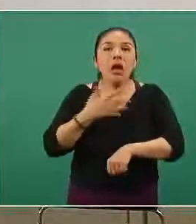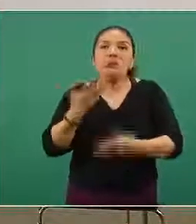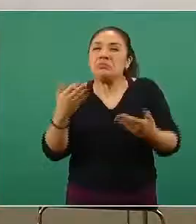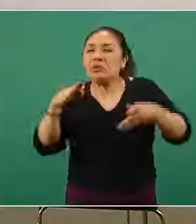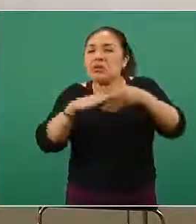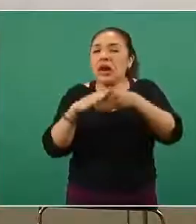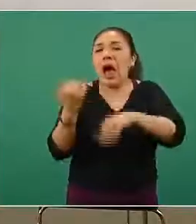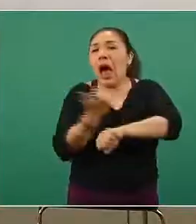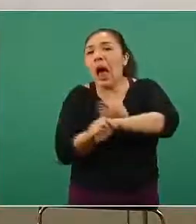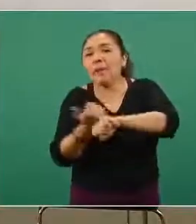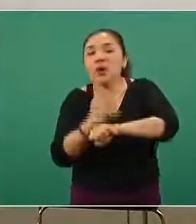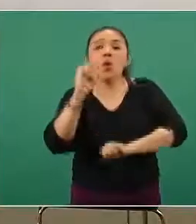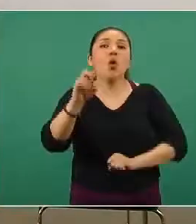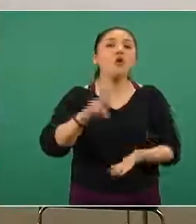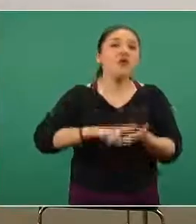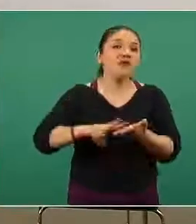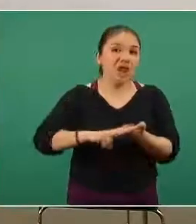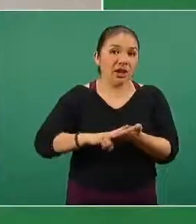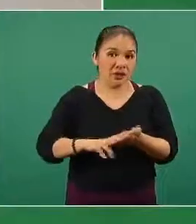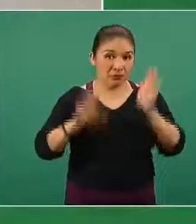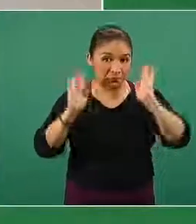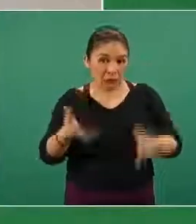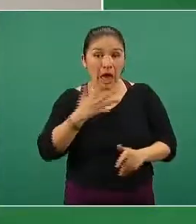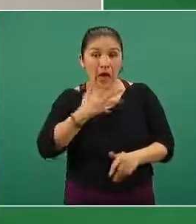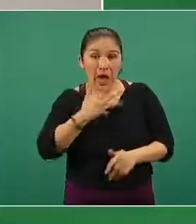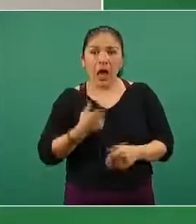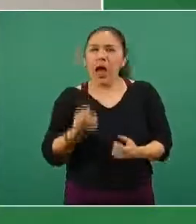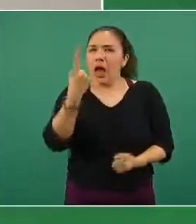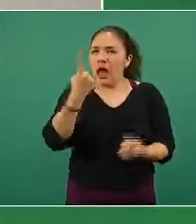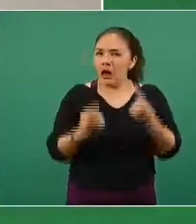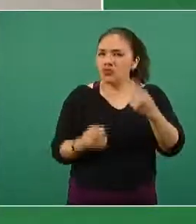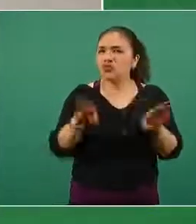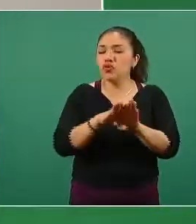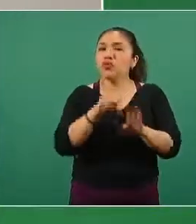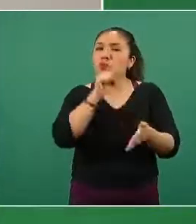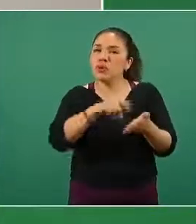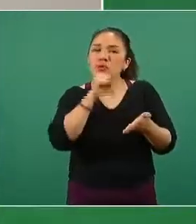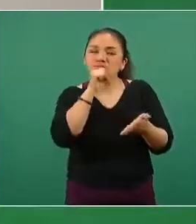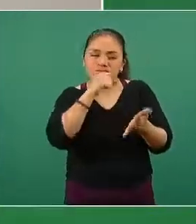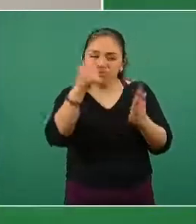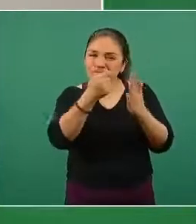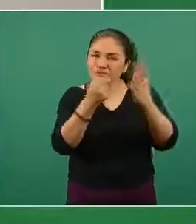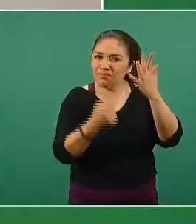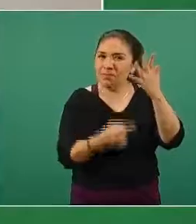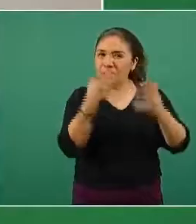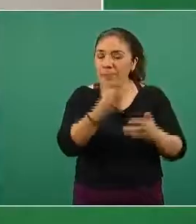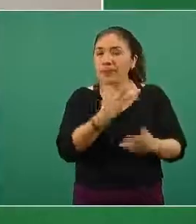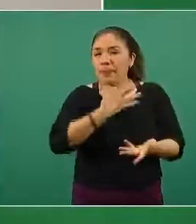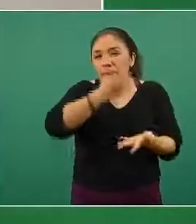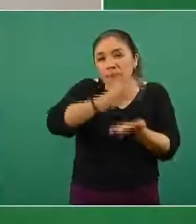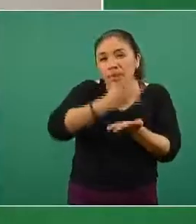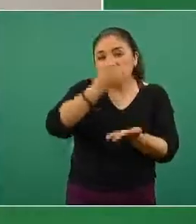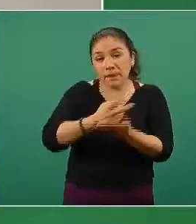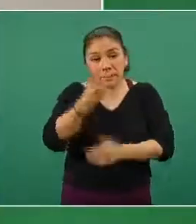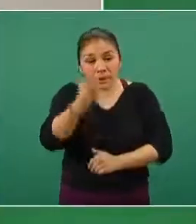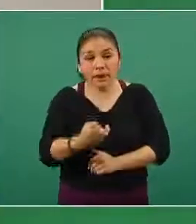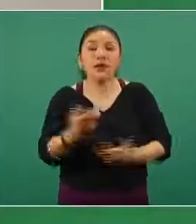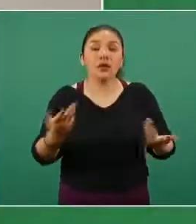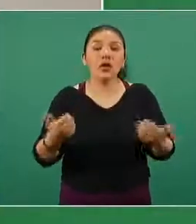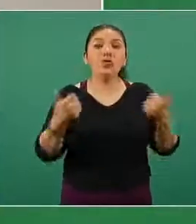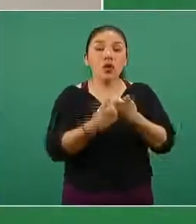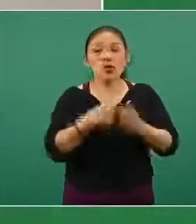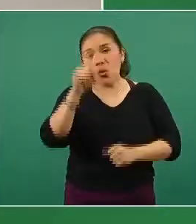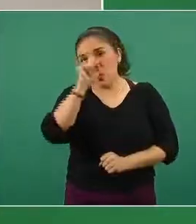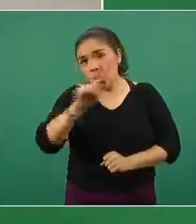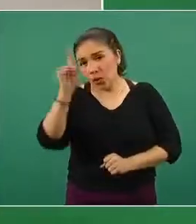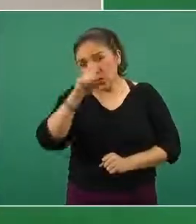amarillo, idealmente en verde. Y hay ciertos limitantes que el mismo lineamiento identifica y obviamente